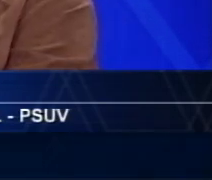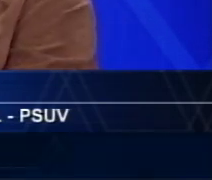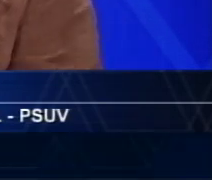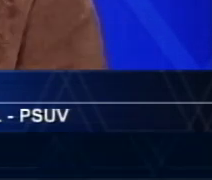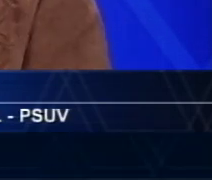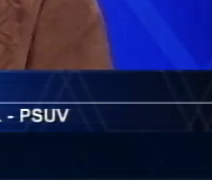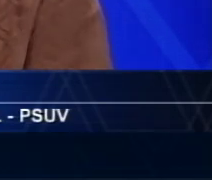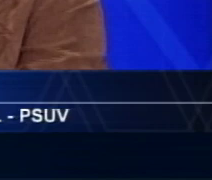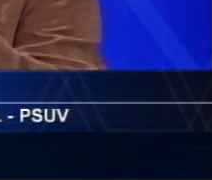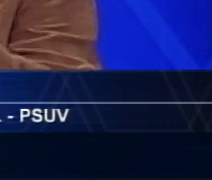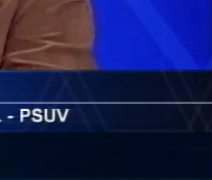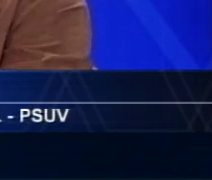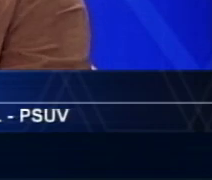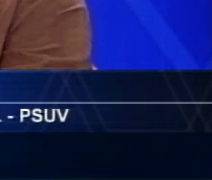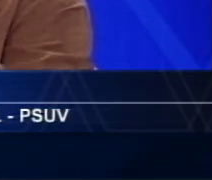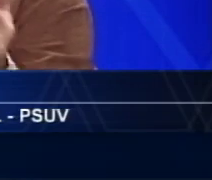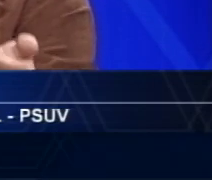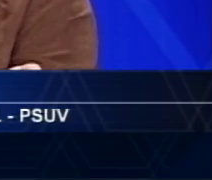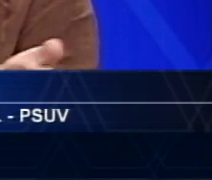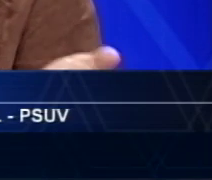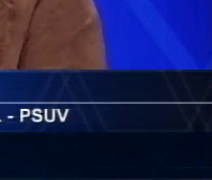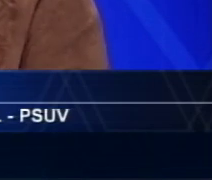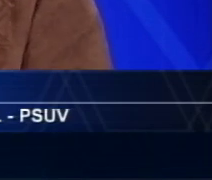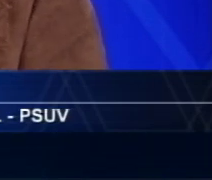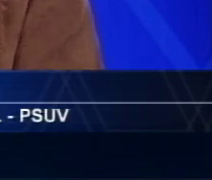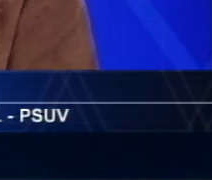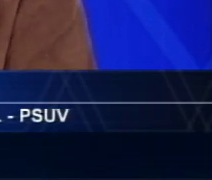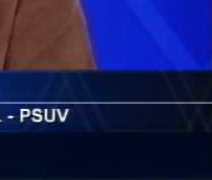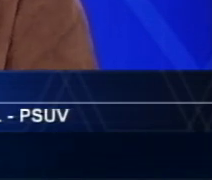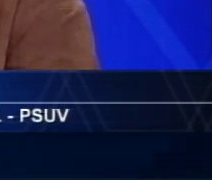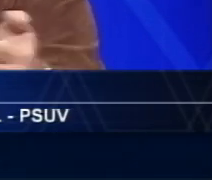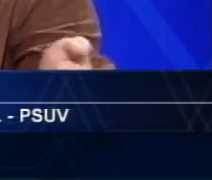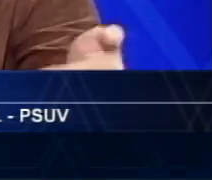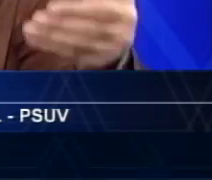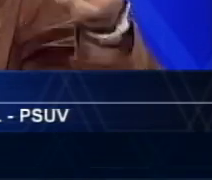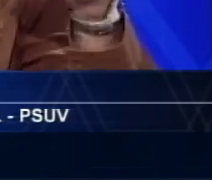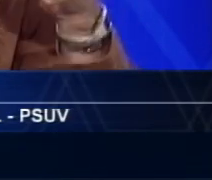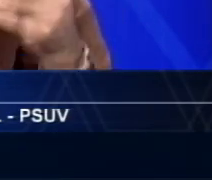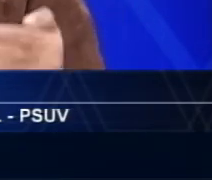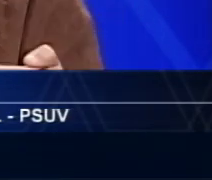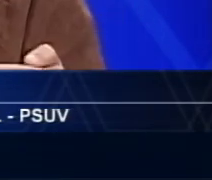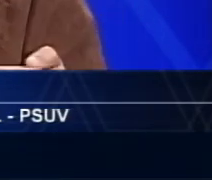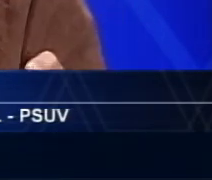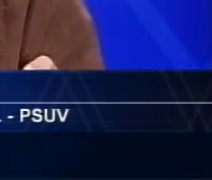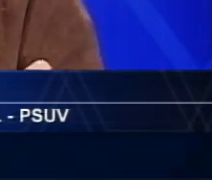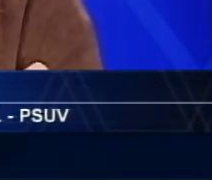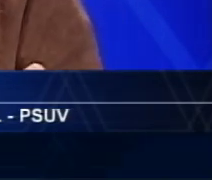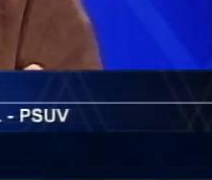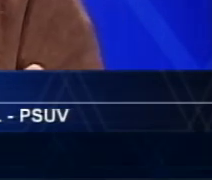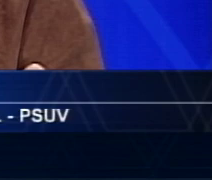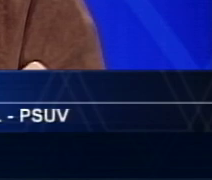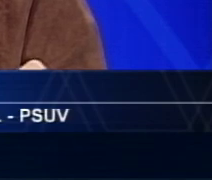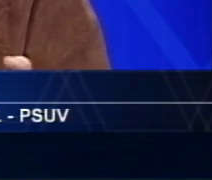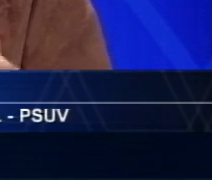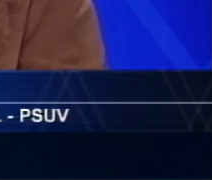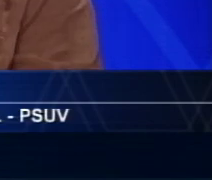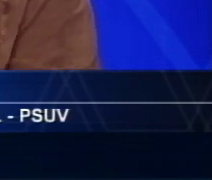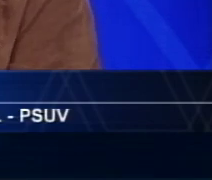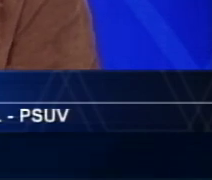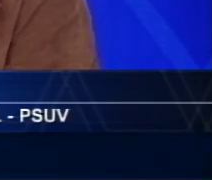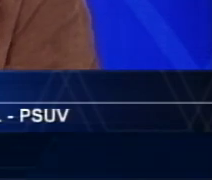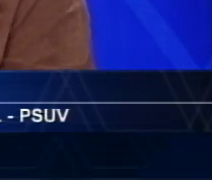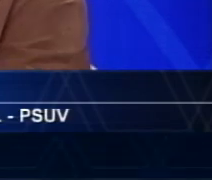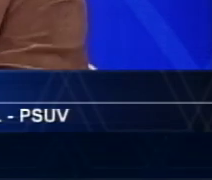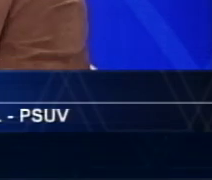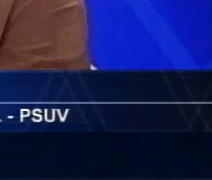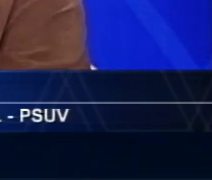privado importador se le entregaron las divisas en cantidades suficientes y oportunas, y sin embargo no llegaron esas cantidades al país en kilogramos. Hemos